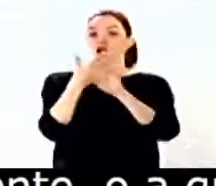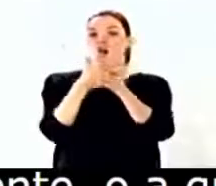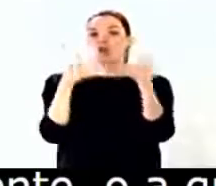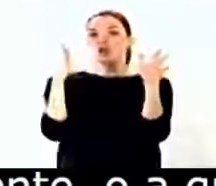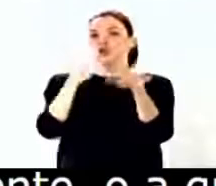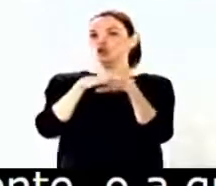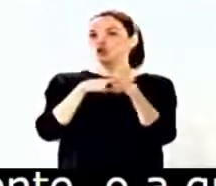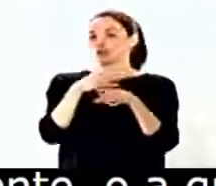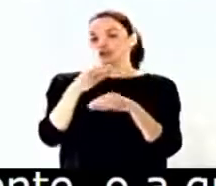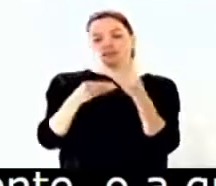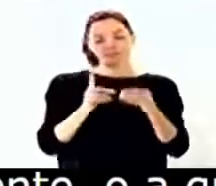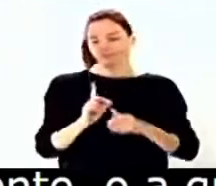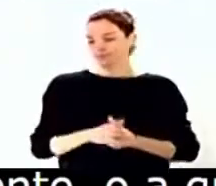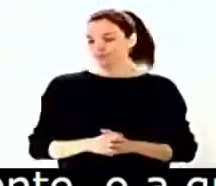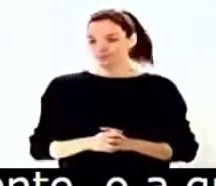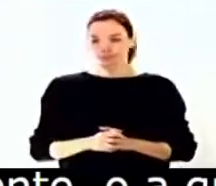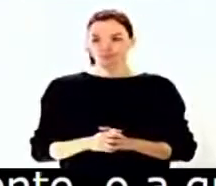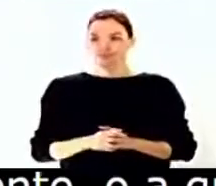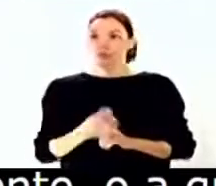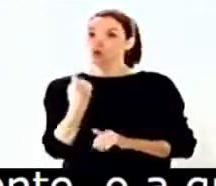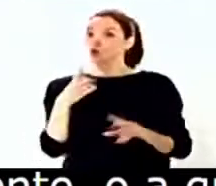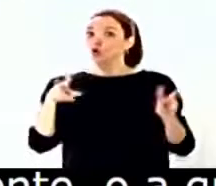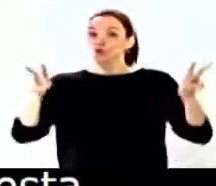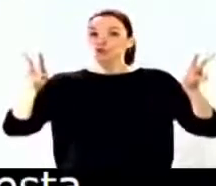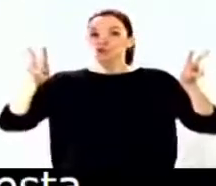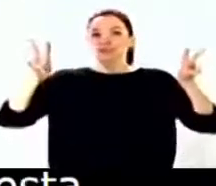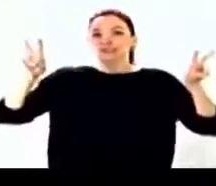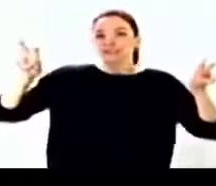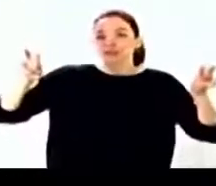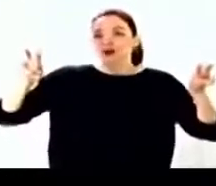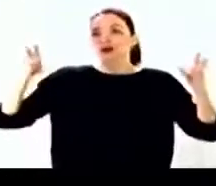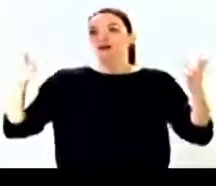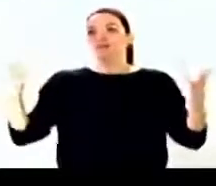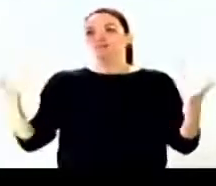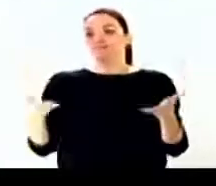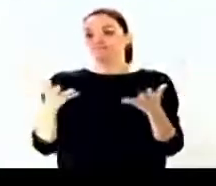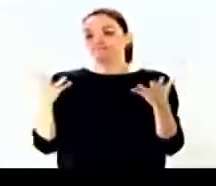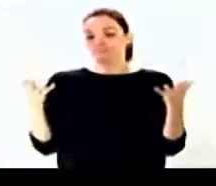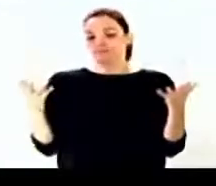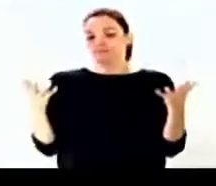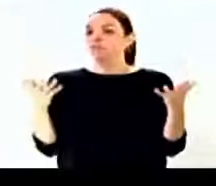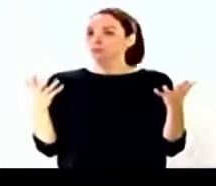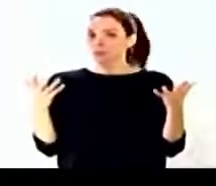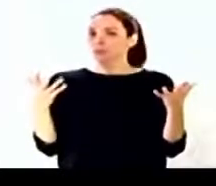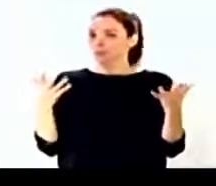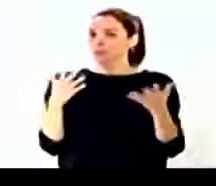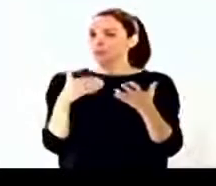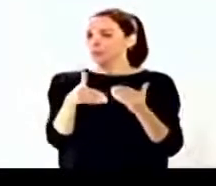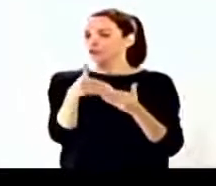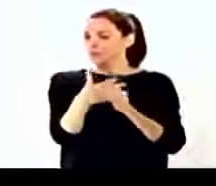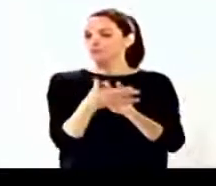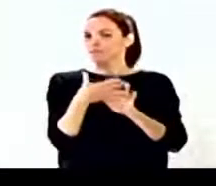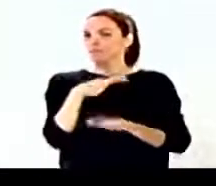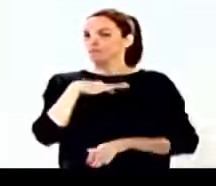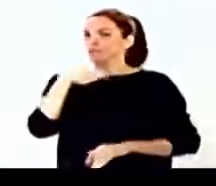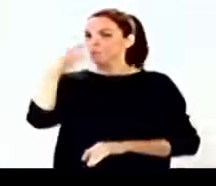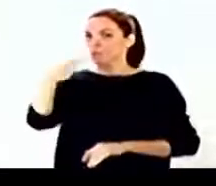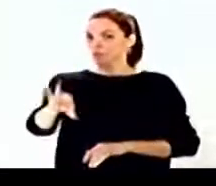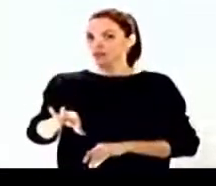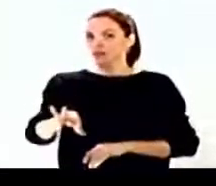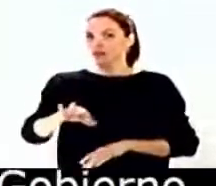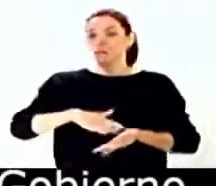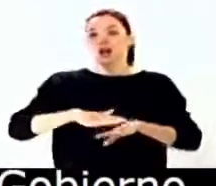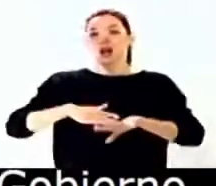de Gobierno. Es un tema que se va a llevar, es uno de los posibles temas que se va a llevar